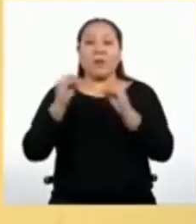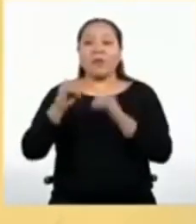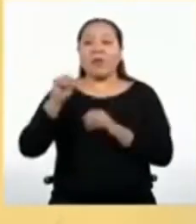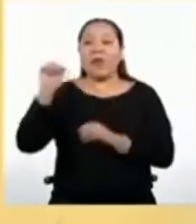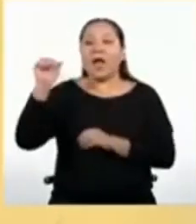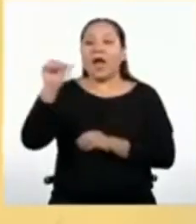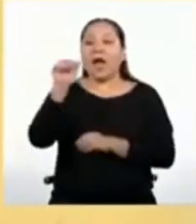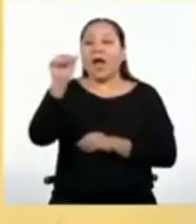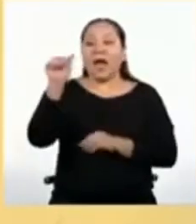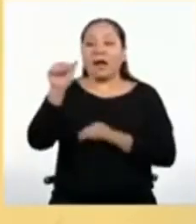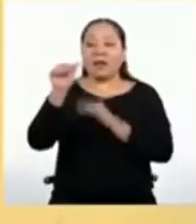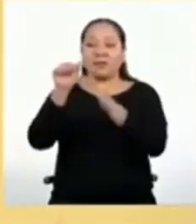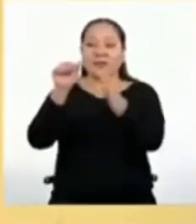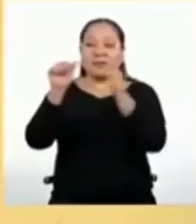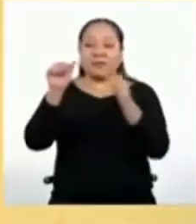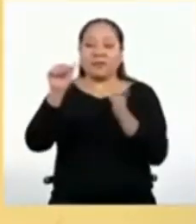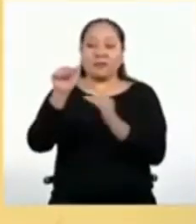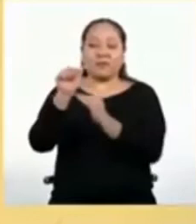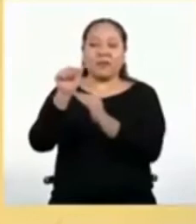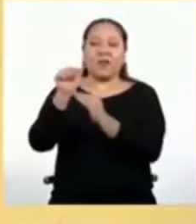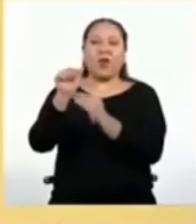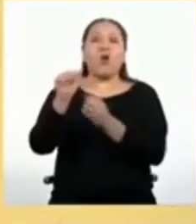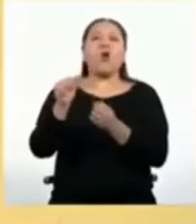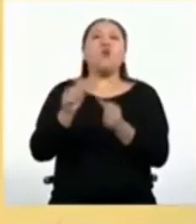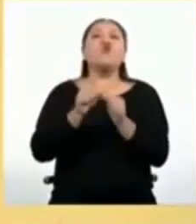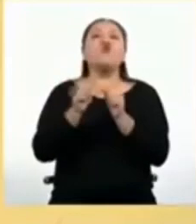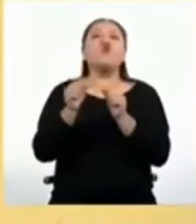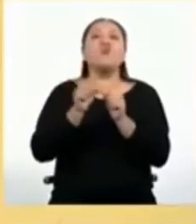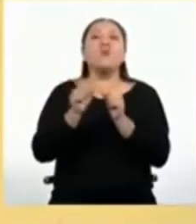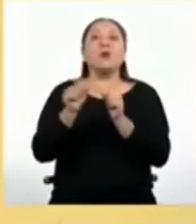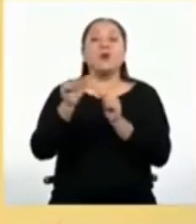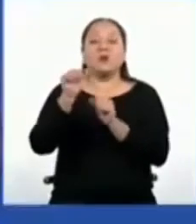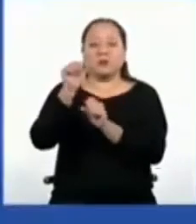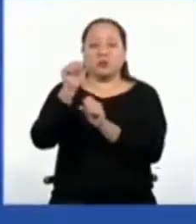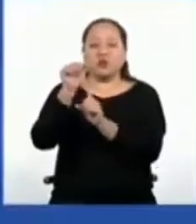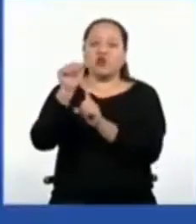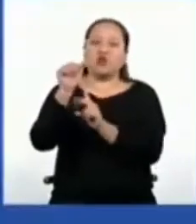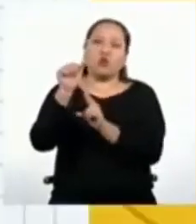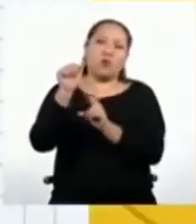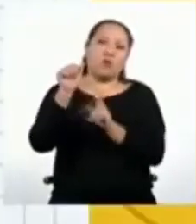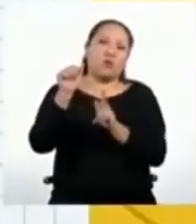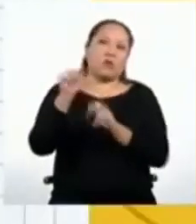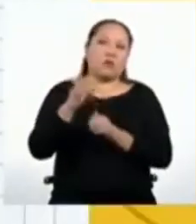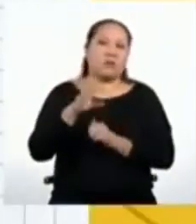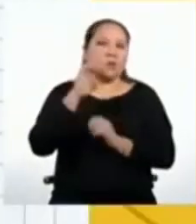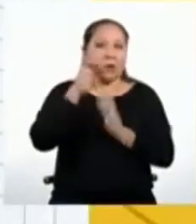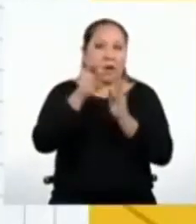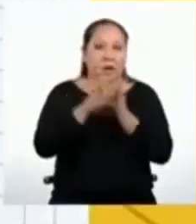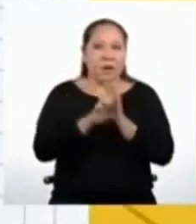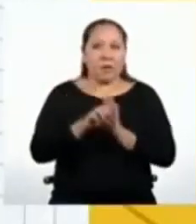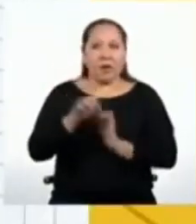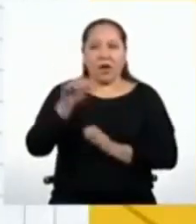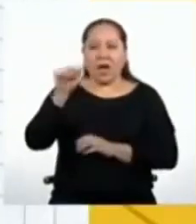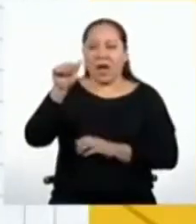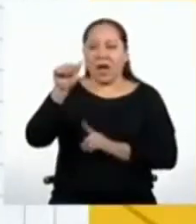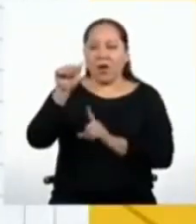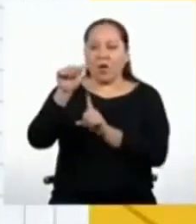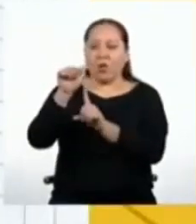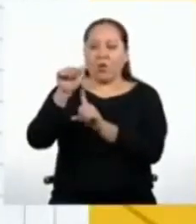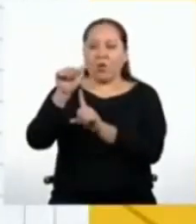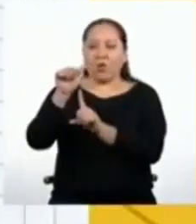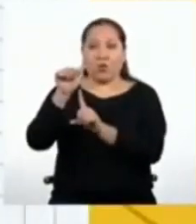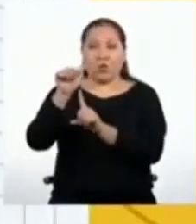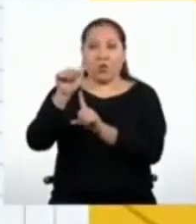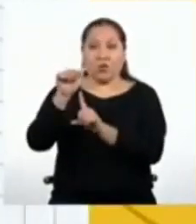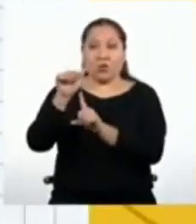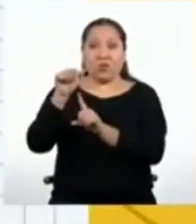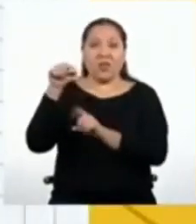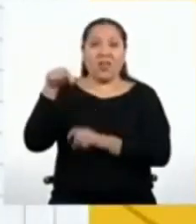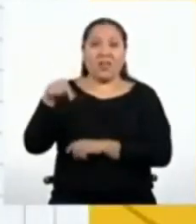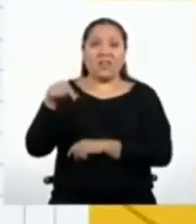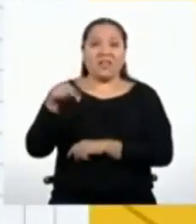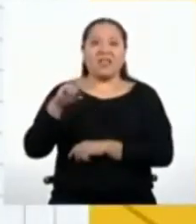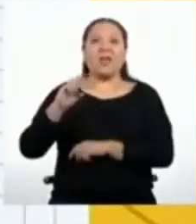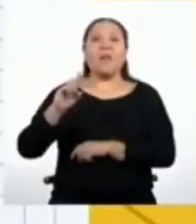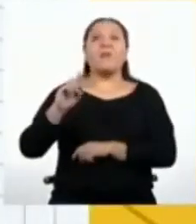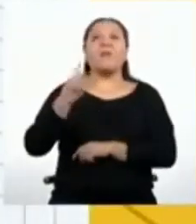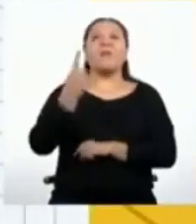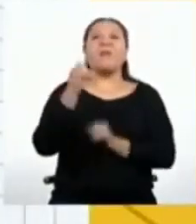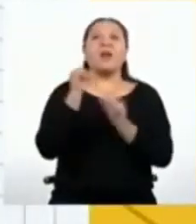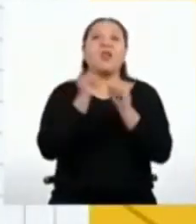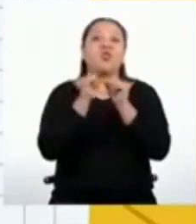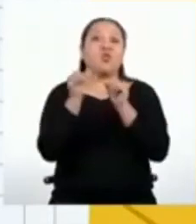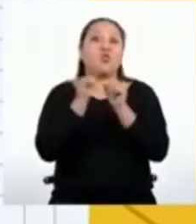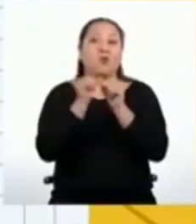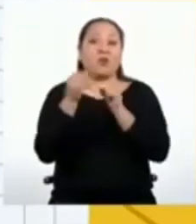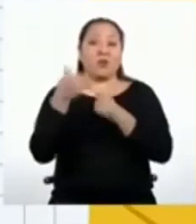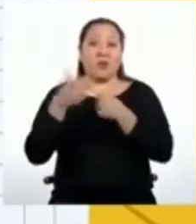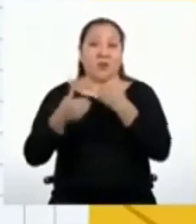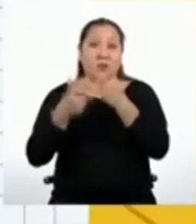que indicará la posición del término en la progresión. Así, A sub 1 será el primer término de la